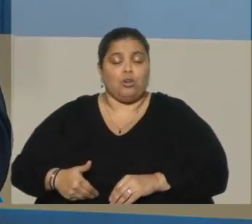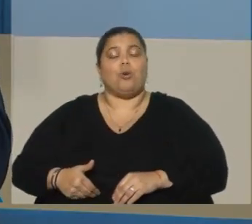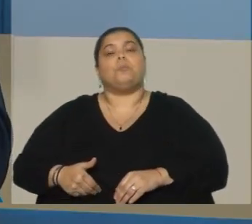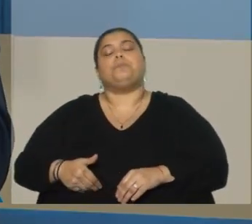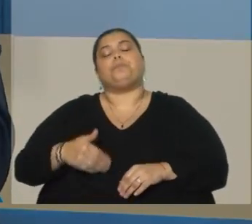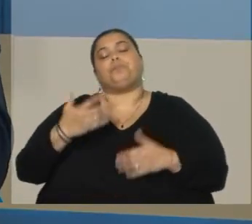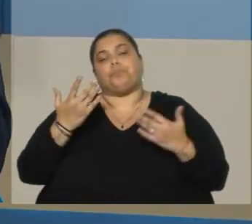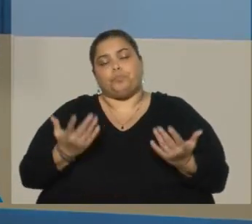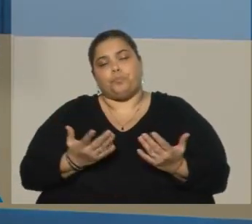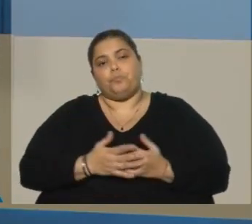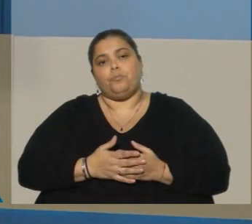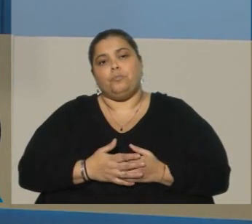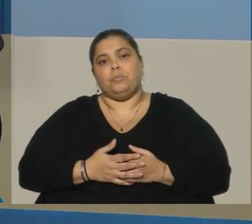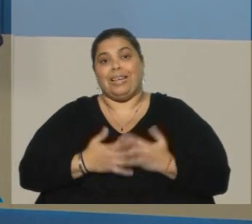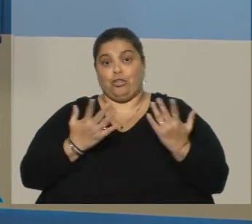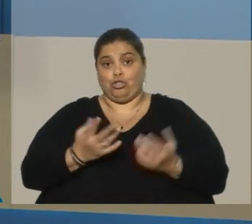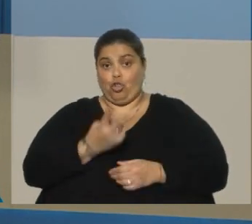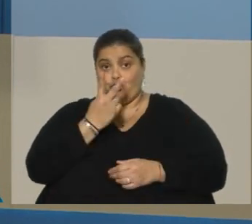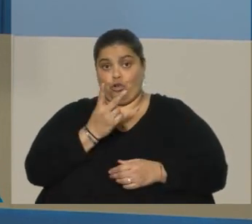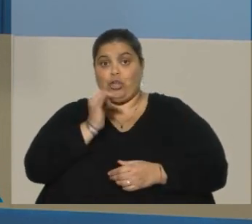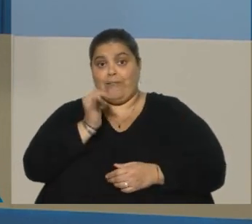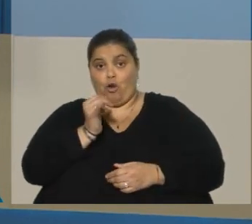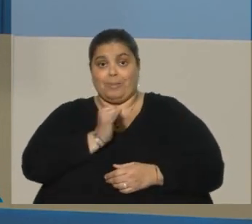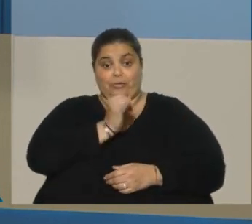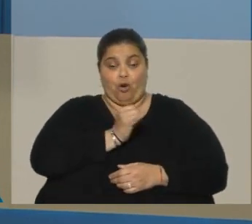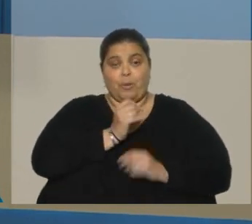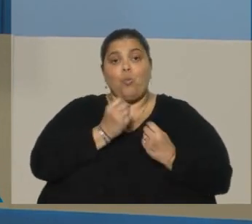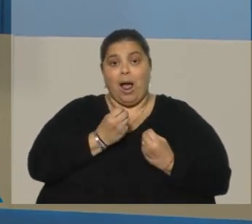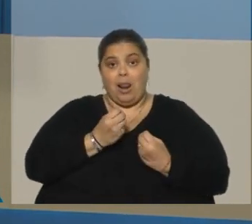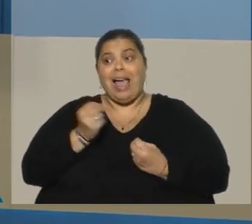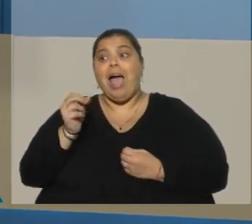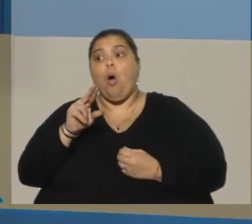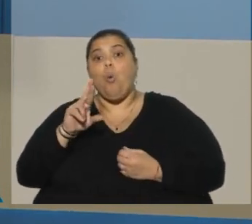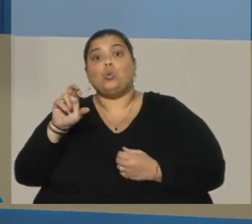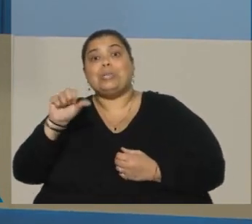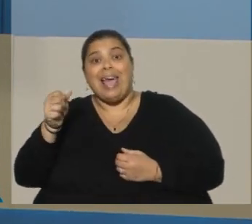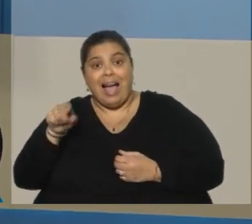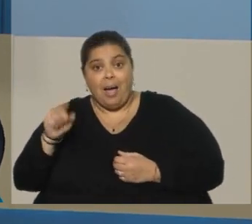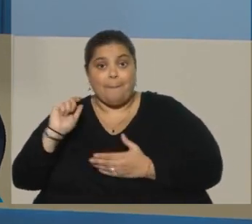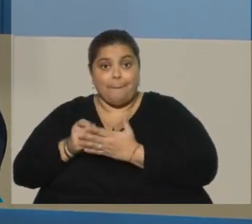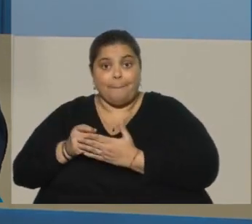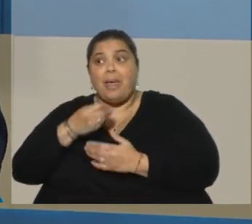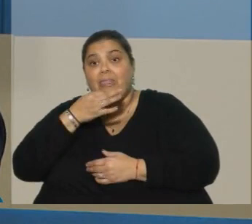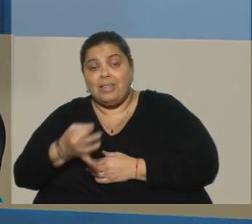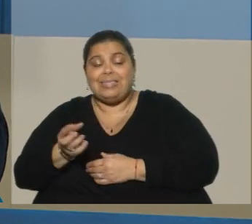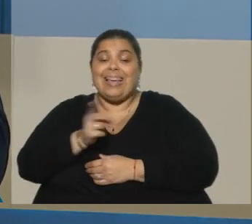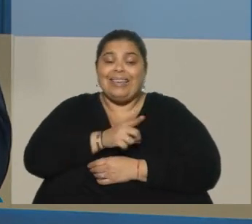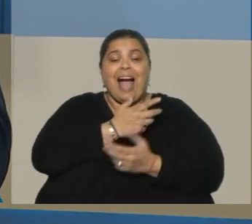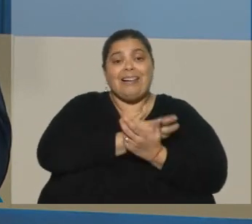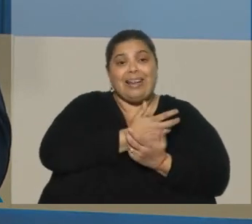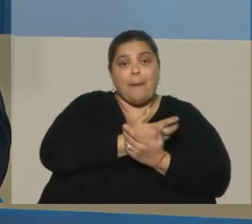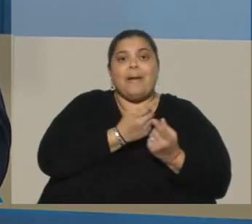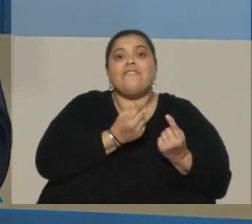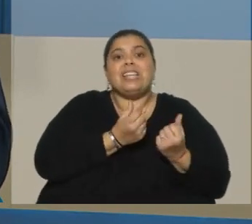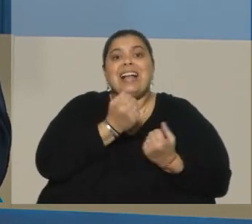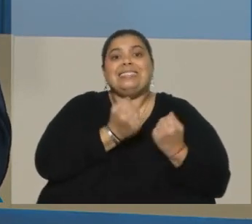Yo decía, dos informes que son relevantes, el de la Urcea y el de la situación financiera de ANCAP. ¿Por qué el de la situación financiera de ANCAP es tan importante? Porque